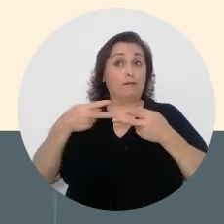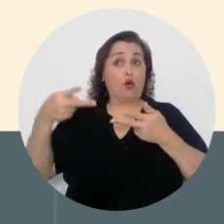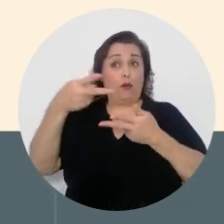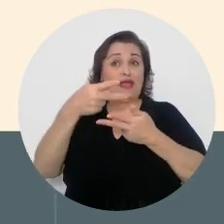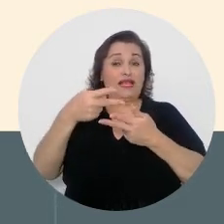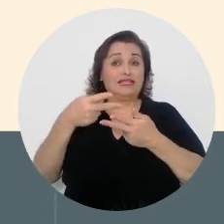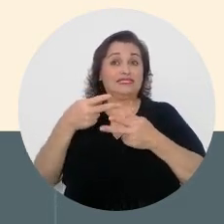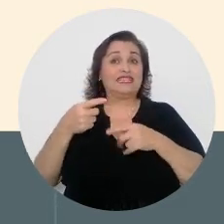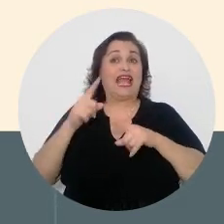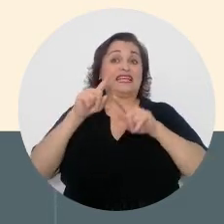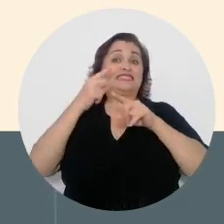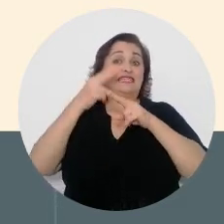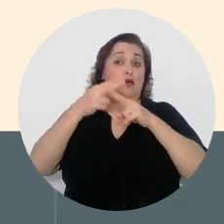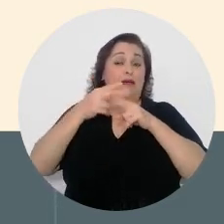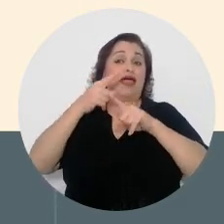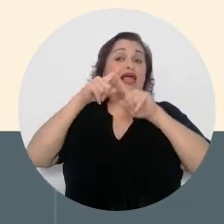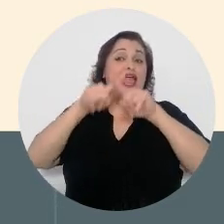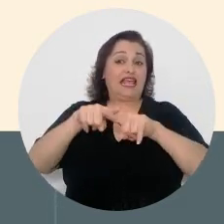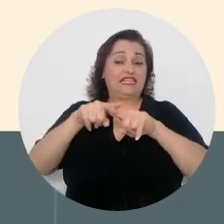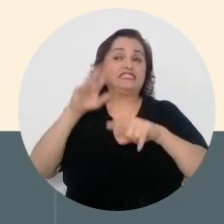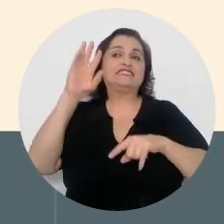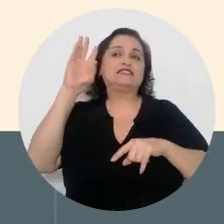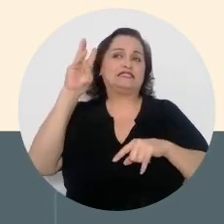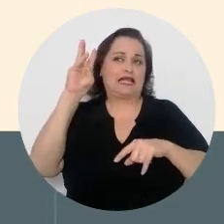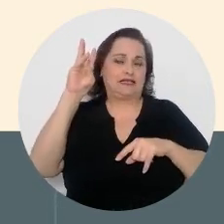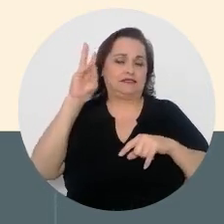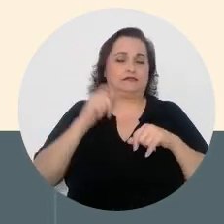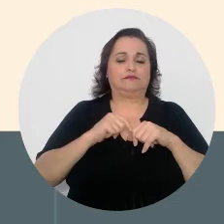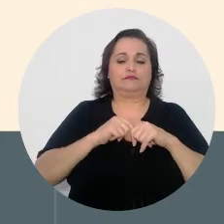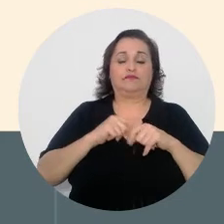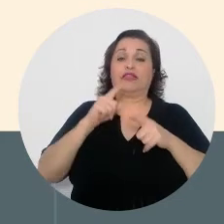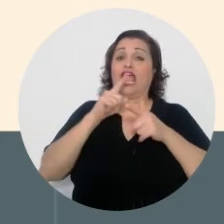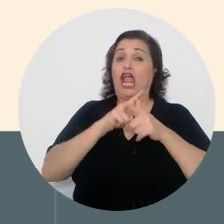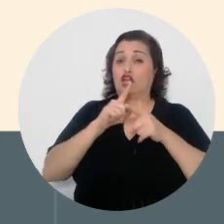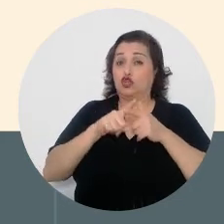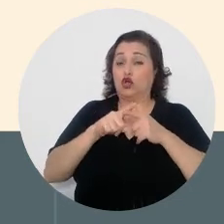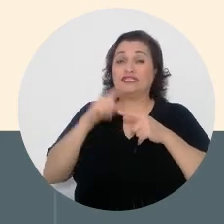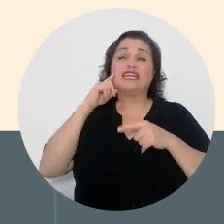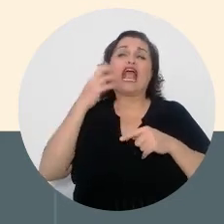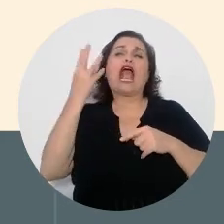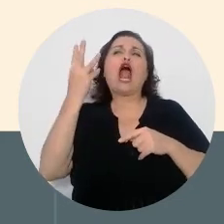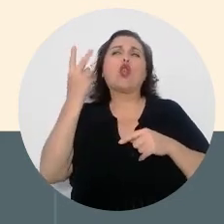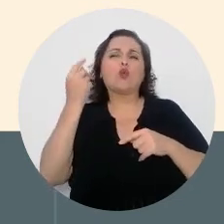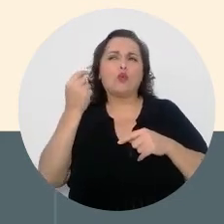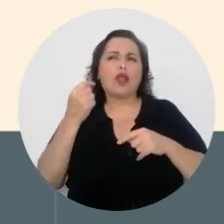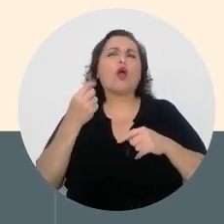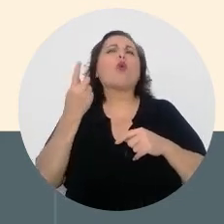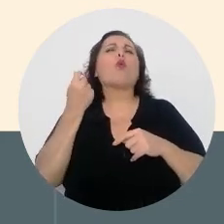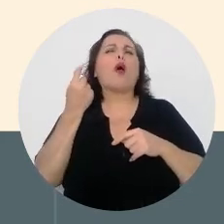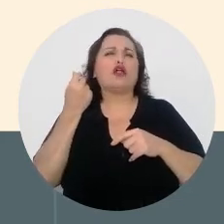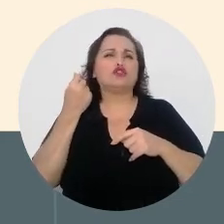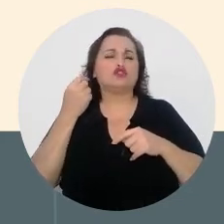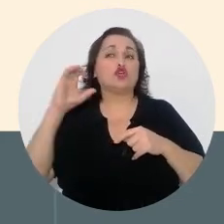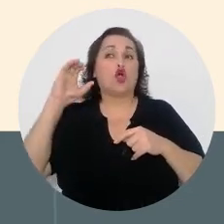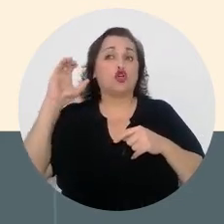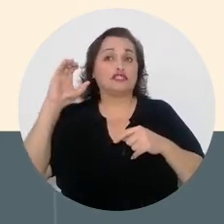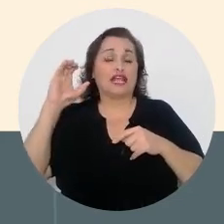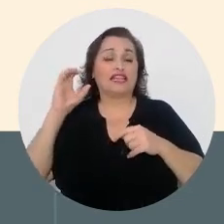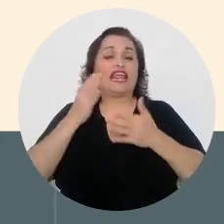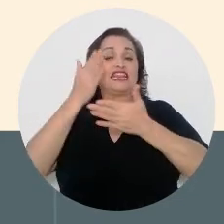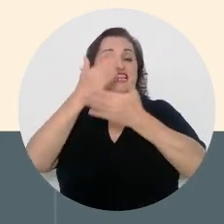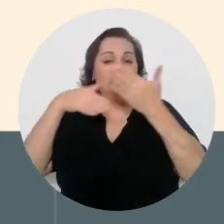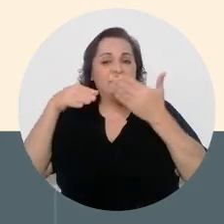esa circunscripción, en esa provincia que llamamos X, son 6. Entonces, para el cálculo del cociente, como habíamos